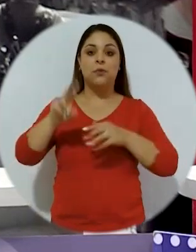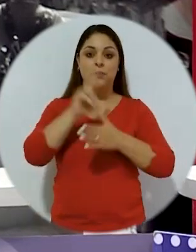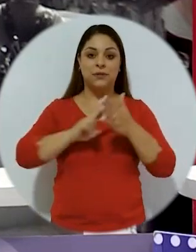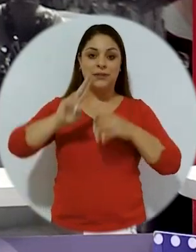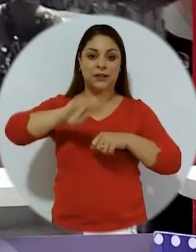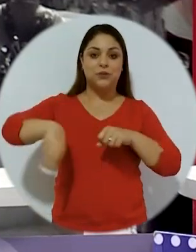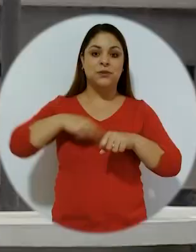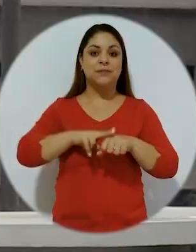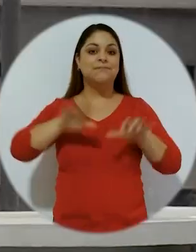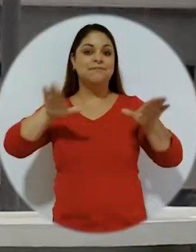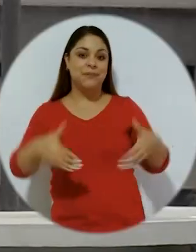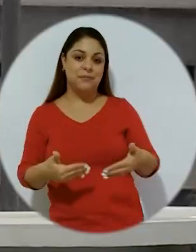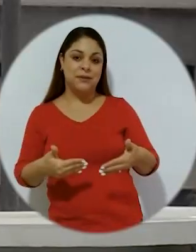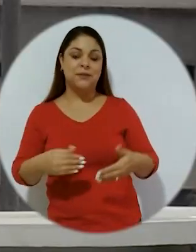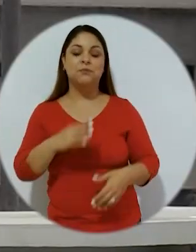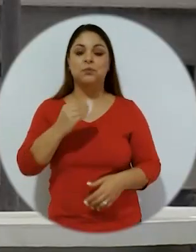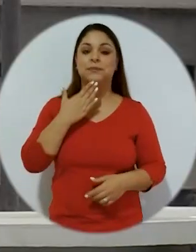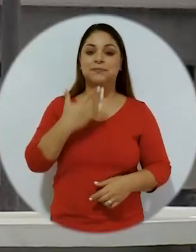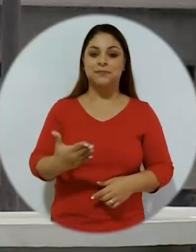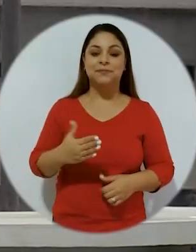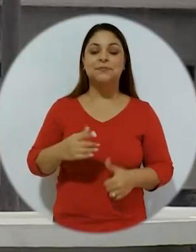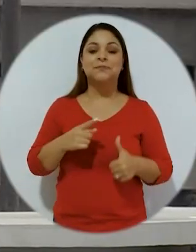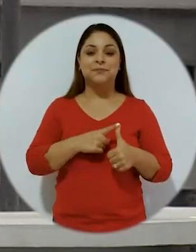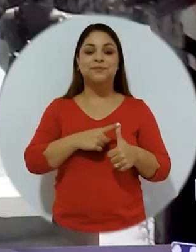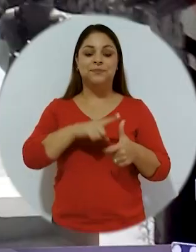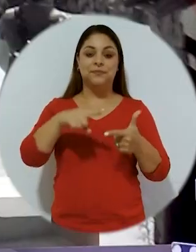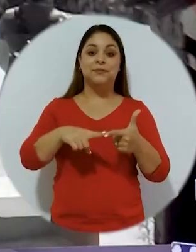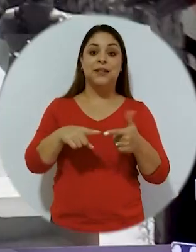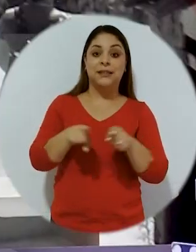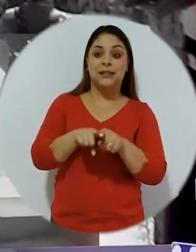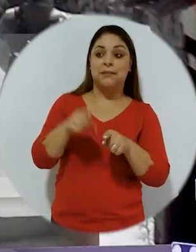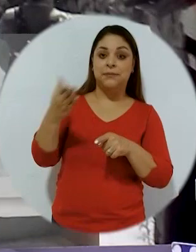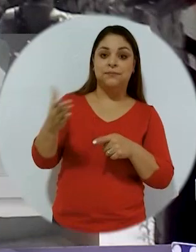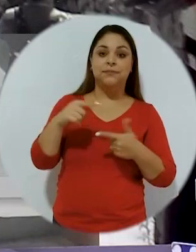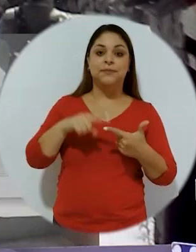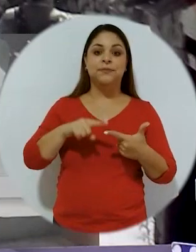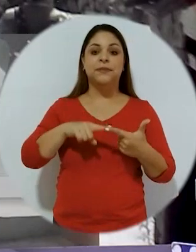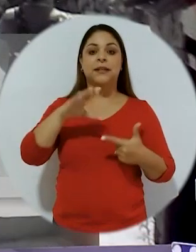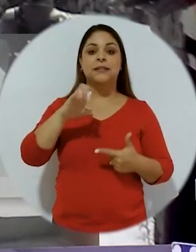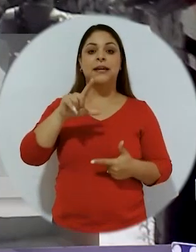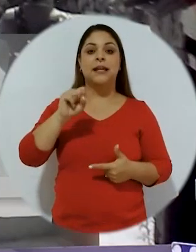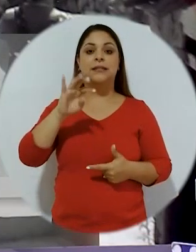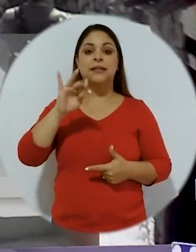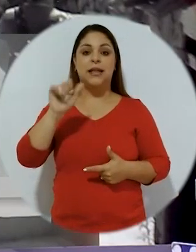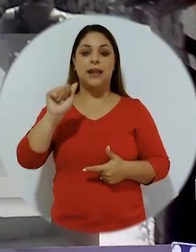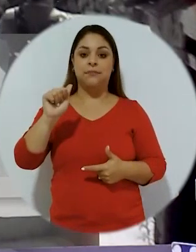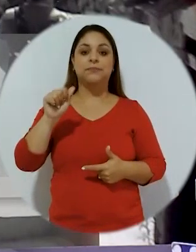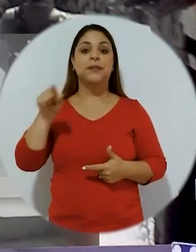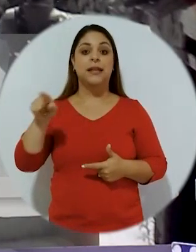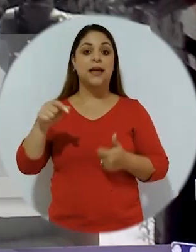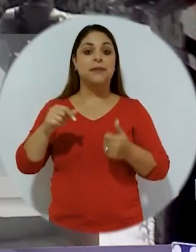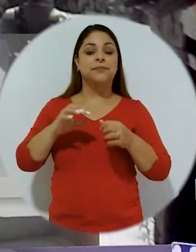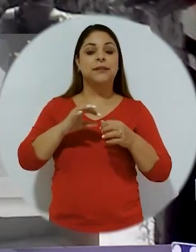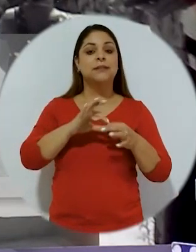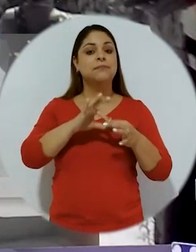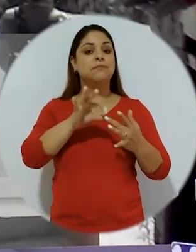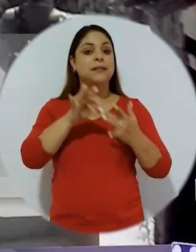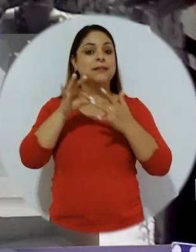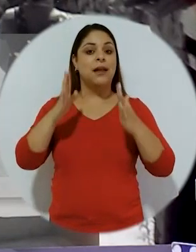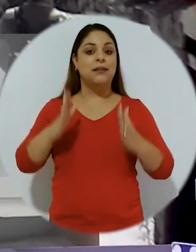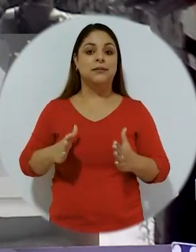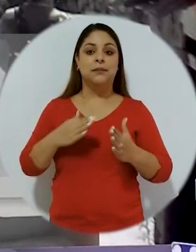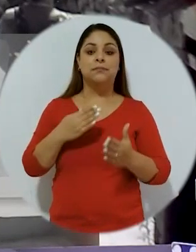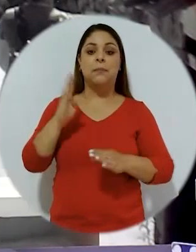una vez más a Una Mirada. Muchísimas gracias. También nos acompaña a Celestina Brenes Porras, quien es especialista en bioeconomía